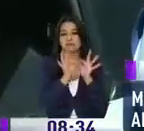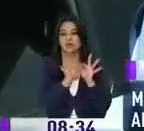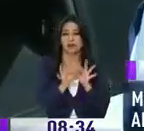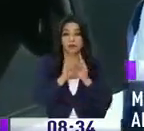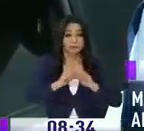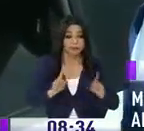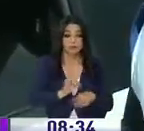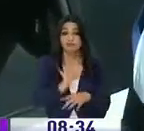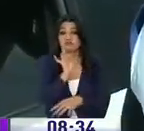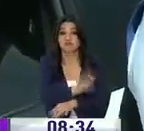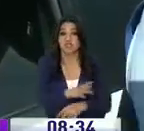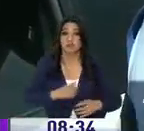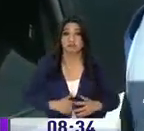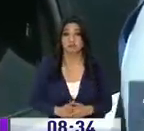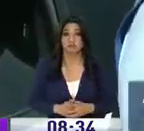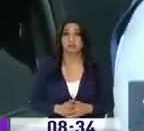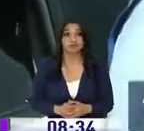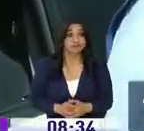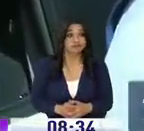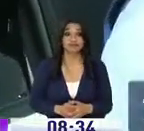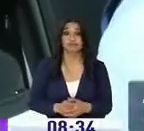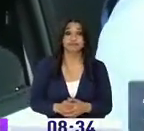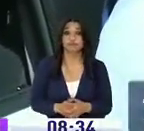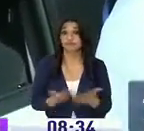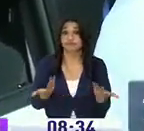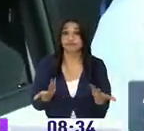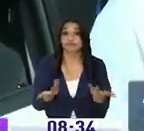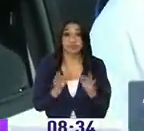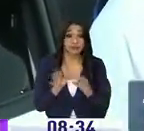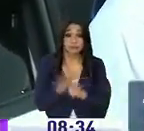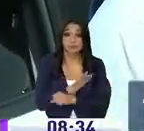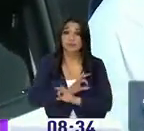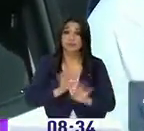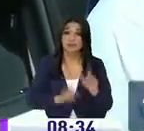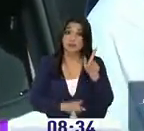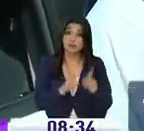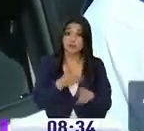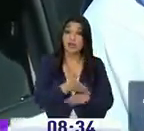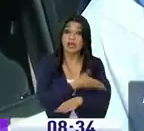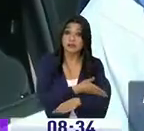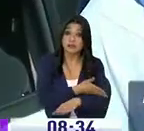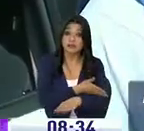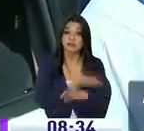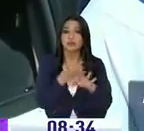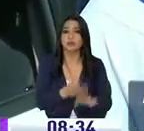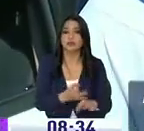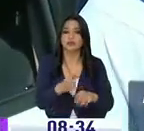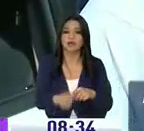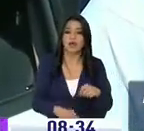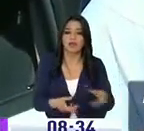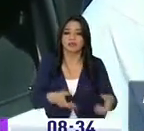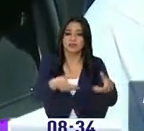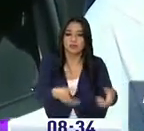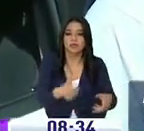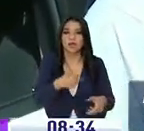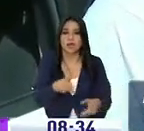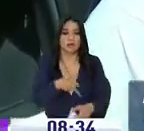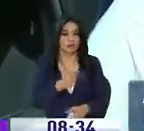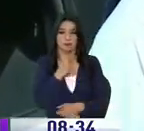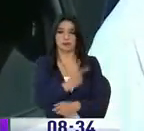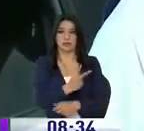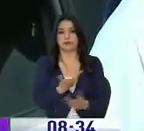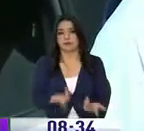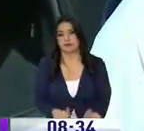está, entre más días va más hondándose. Que aquí la gente cogían, cuando antes rellenar, ponían llanta, cartones, paraban,